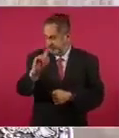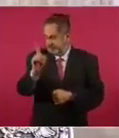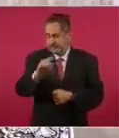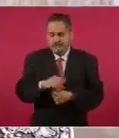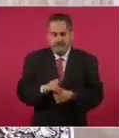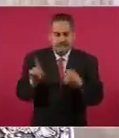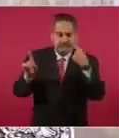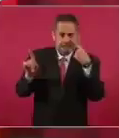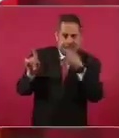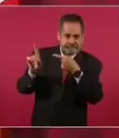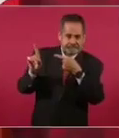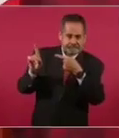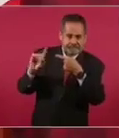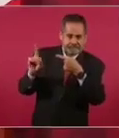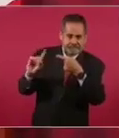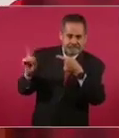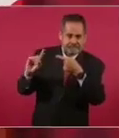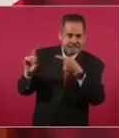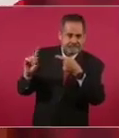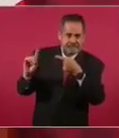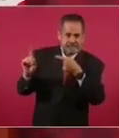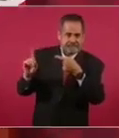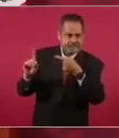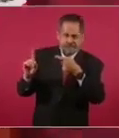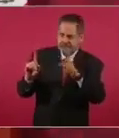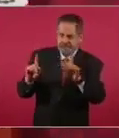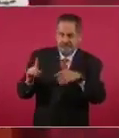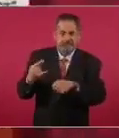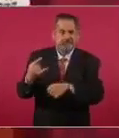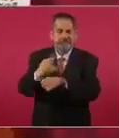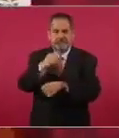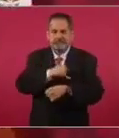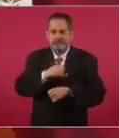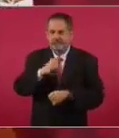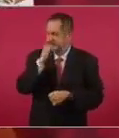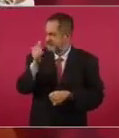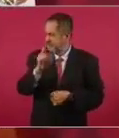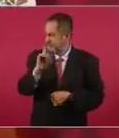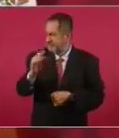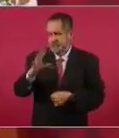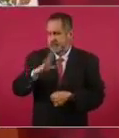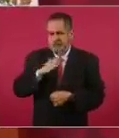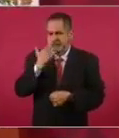lo que diga mi dedito, puede ser que los malagradecidos